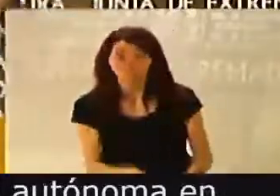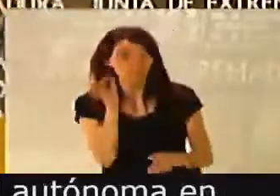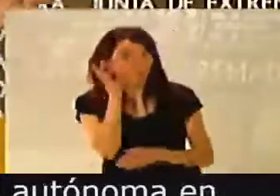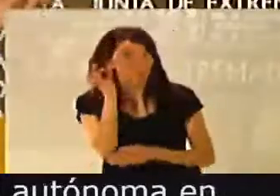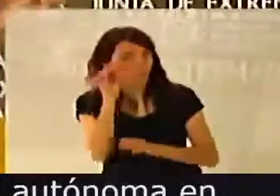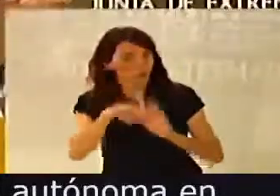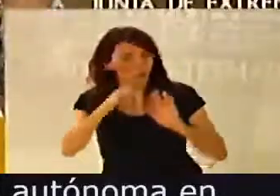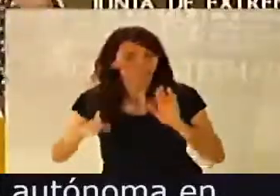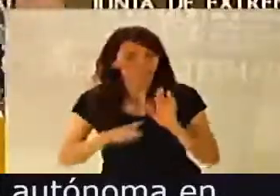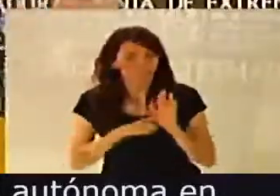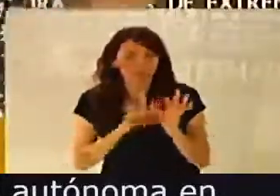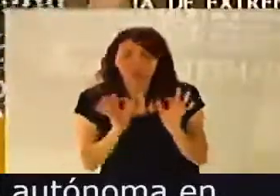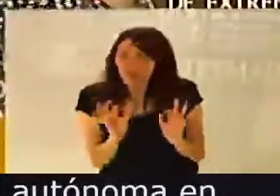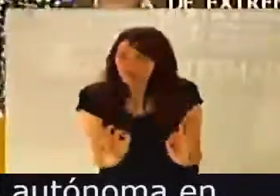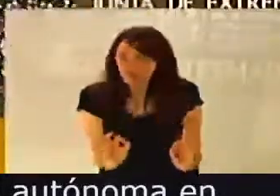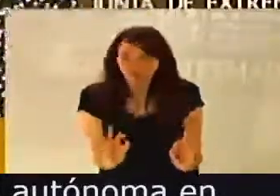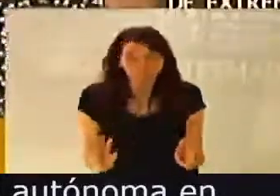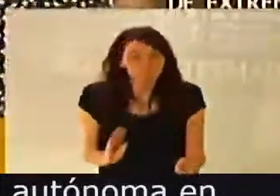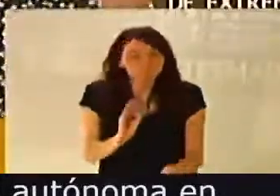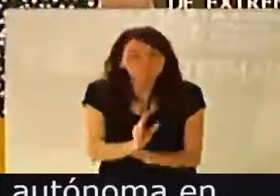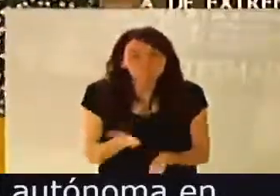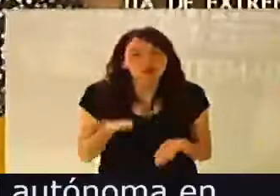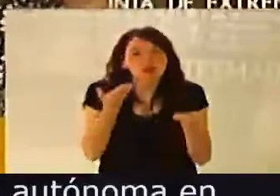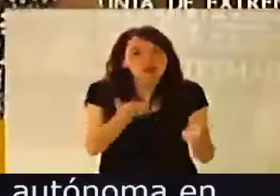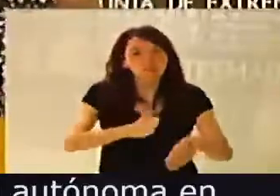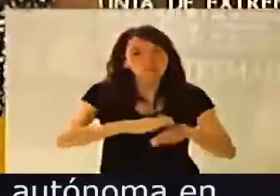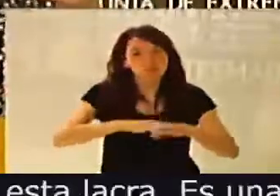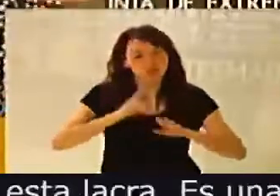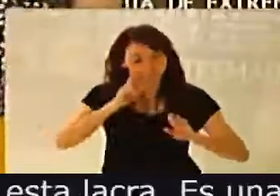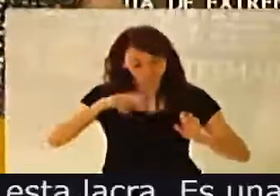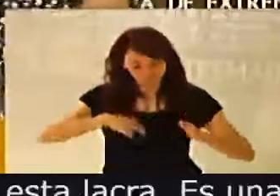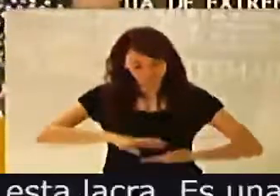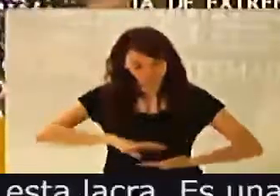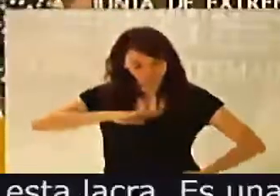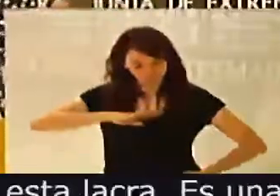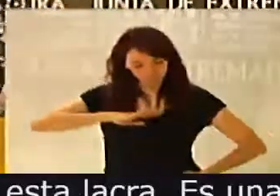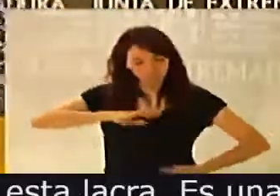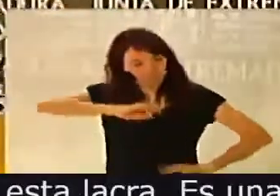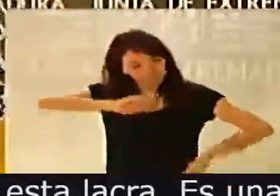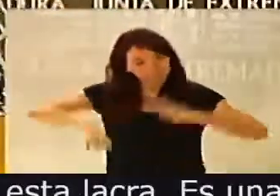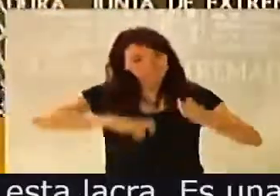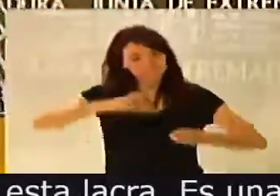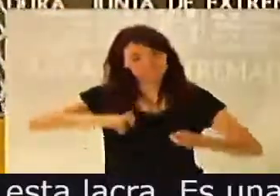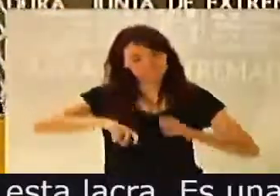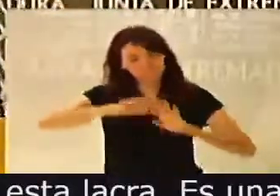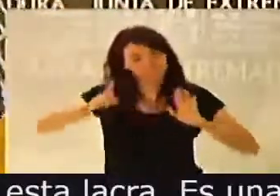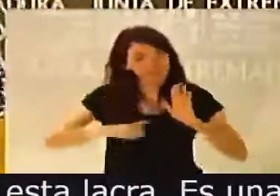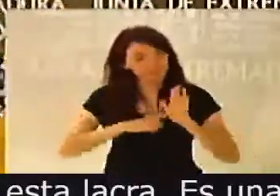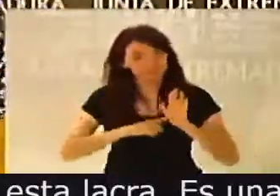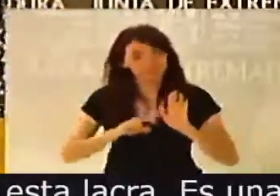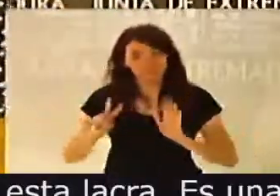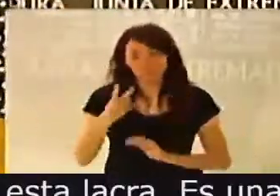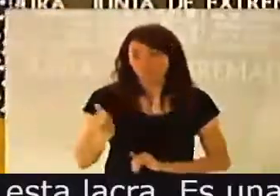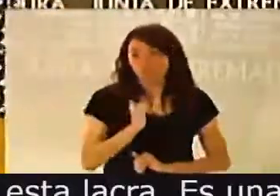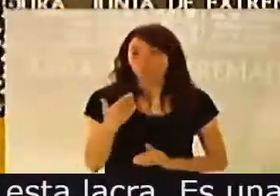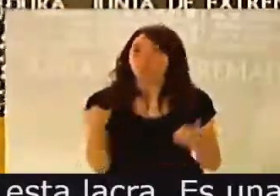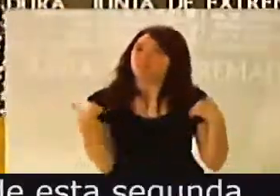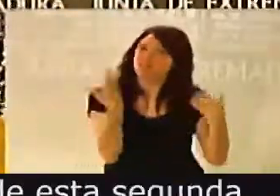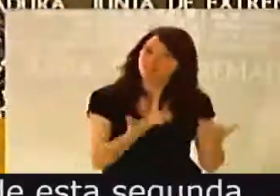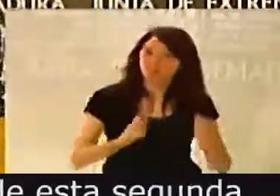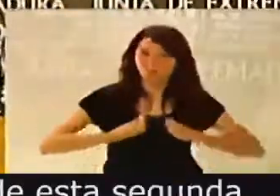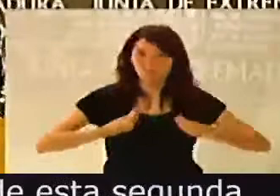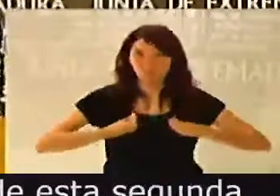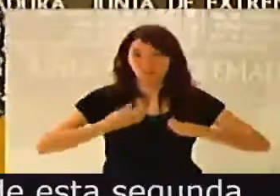como se denominan, una ayuda que les permita la recuperación integral de esta segunda oportunidad de la vida cuando una mujer sale